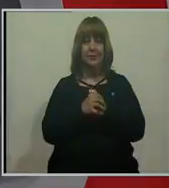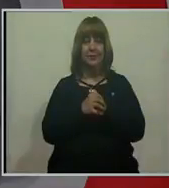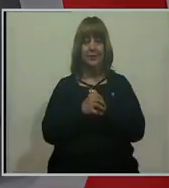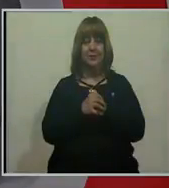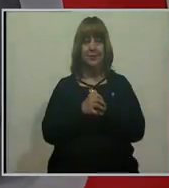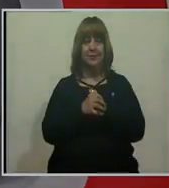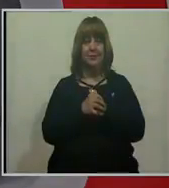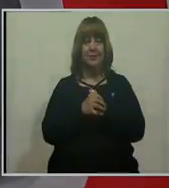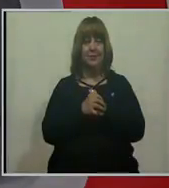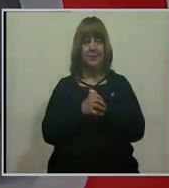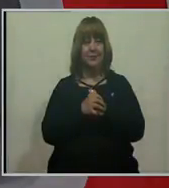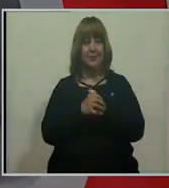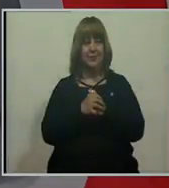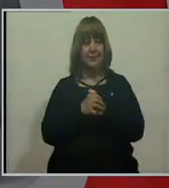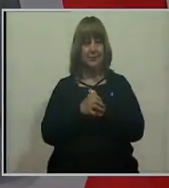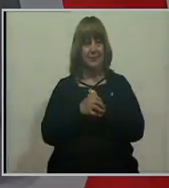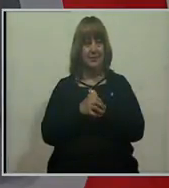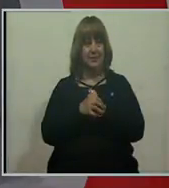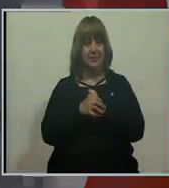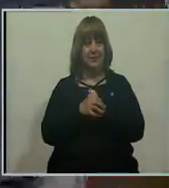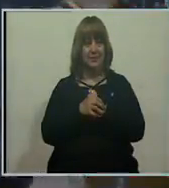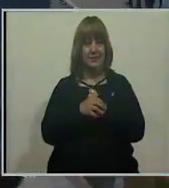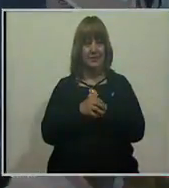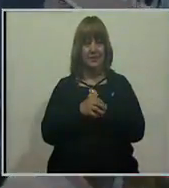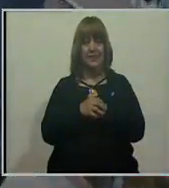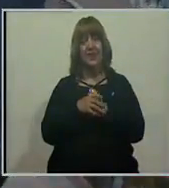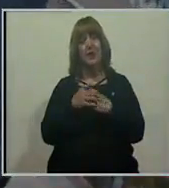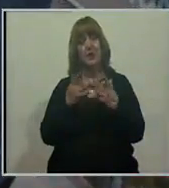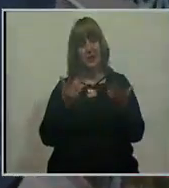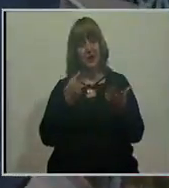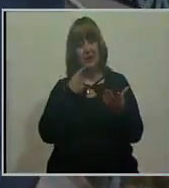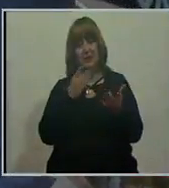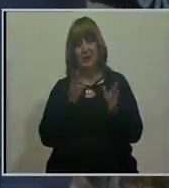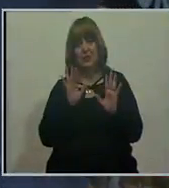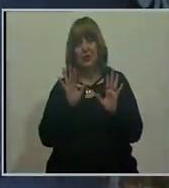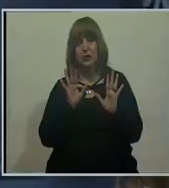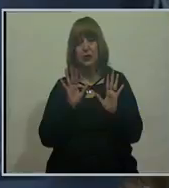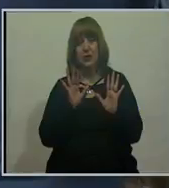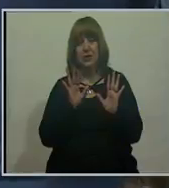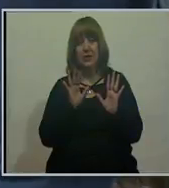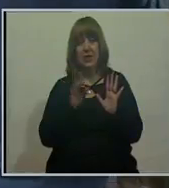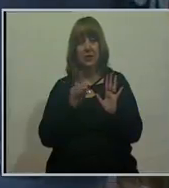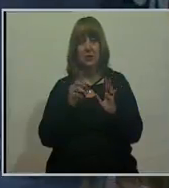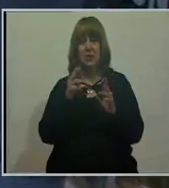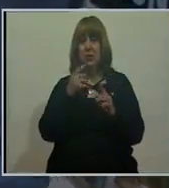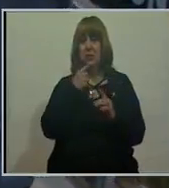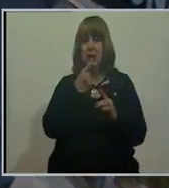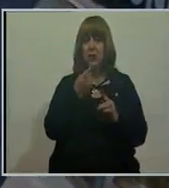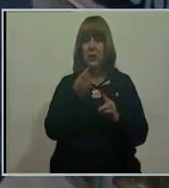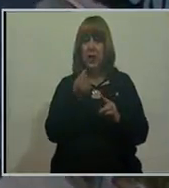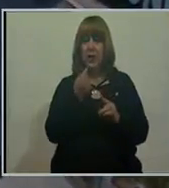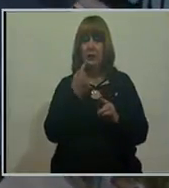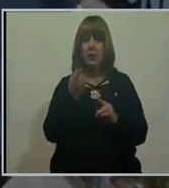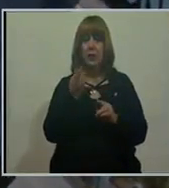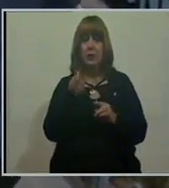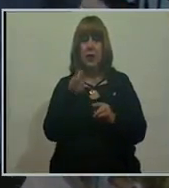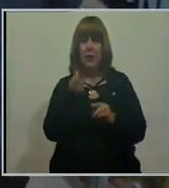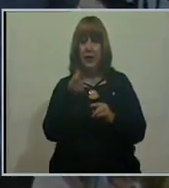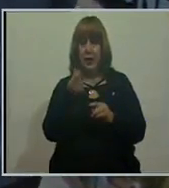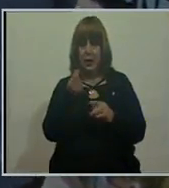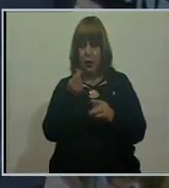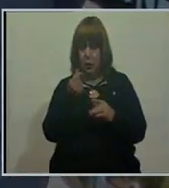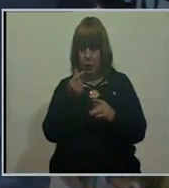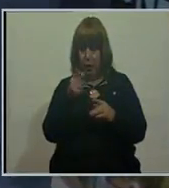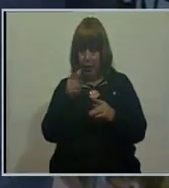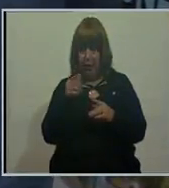Vamos, Ornela, ¿tiene el cocodrilo, Mur? Sí, olvídate. Yo me despego. ¿A qué viene eso? Esa respuesta. ¿A qué viene? Cocodrilo, un león. Porque Tano dice que sí. Sí,